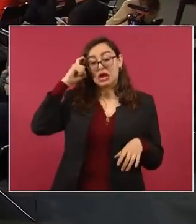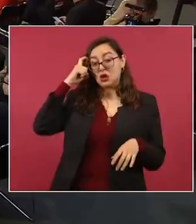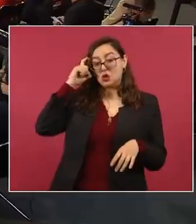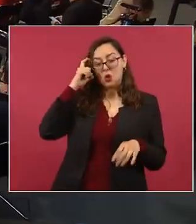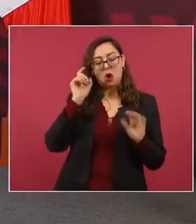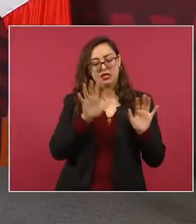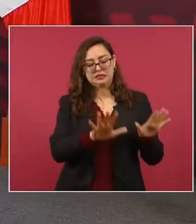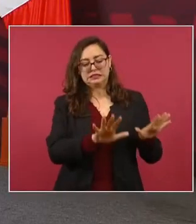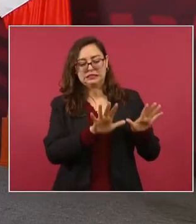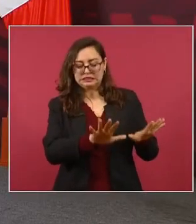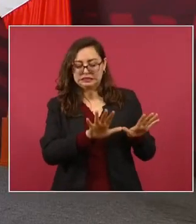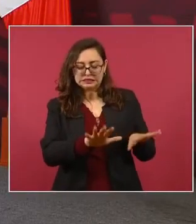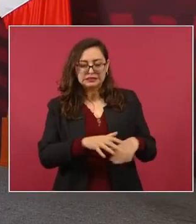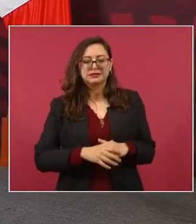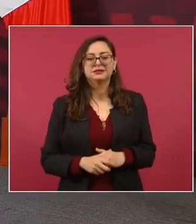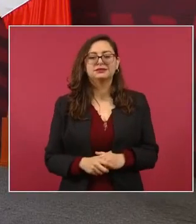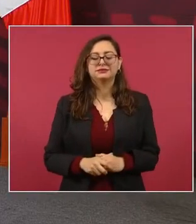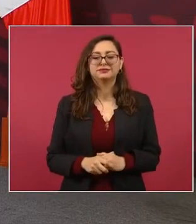los conservadores.